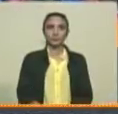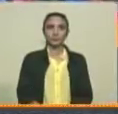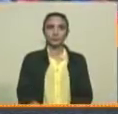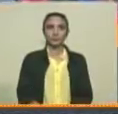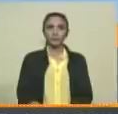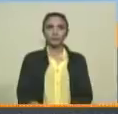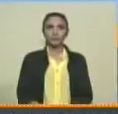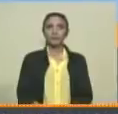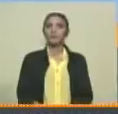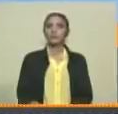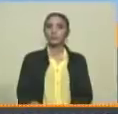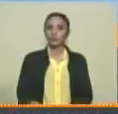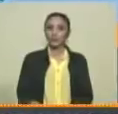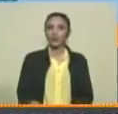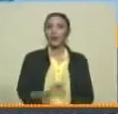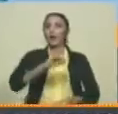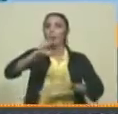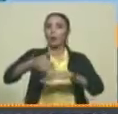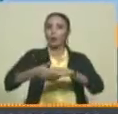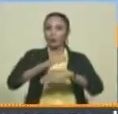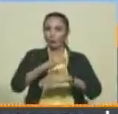Exactamente, mira, Jorge Rodríguez salió cantante.